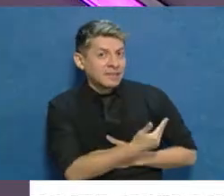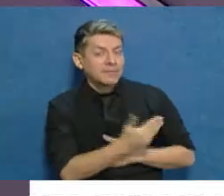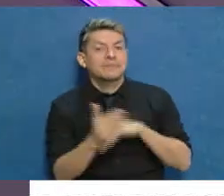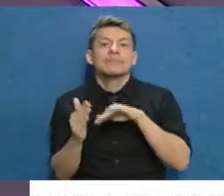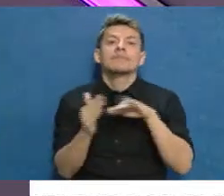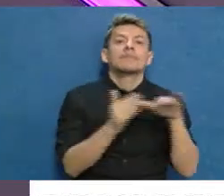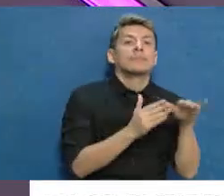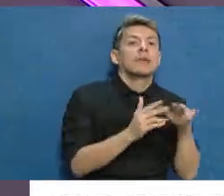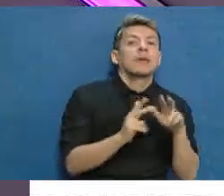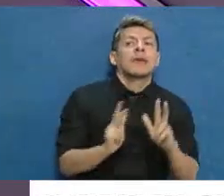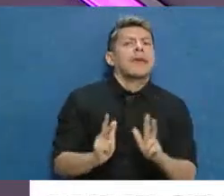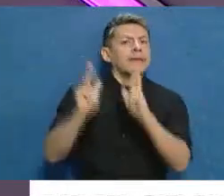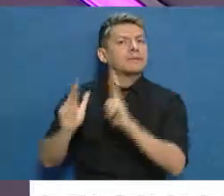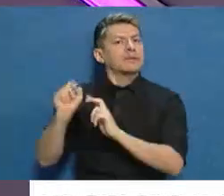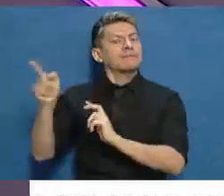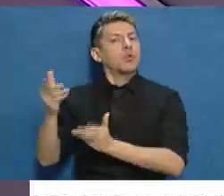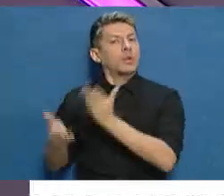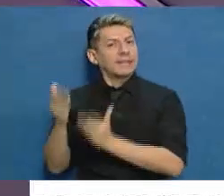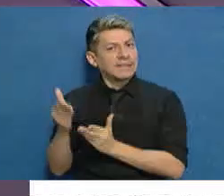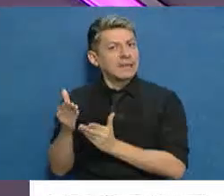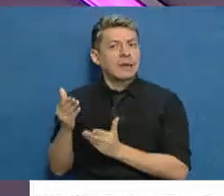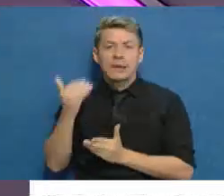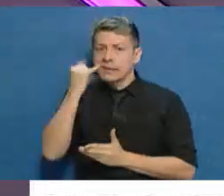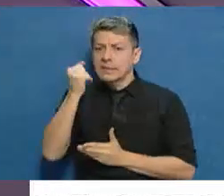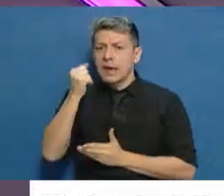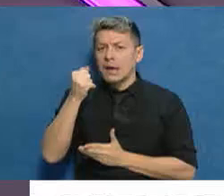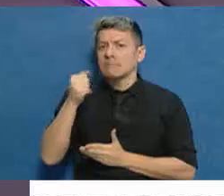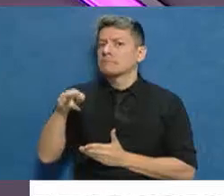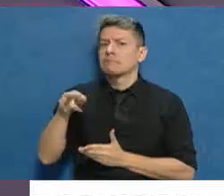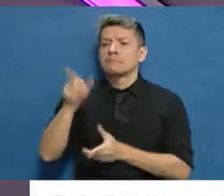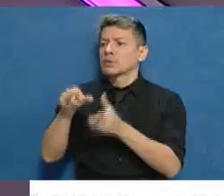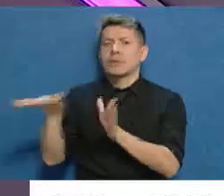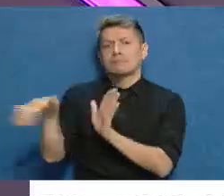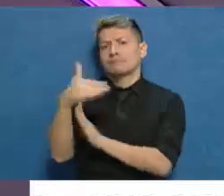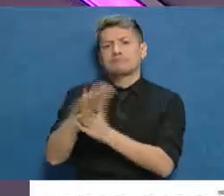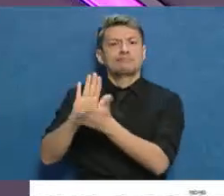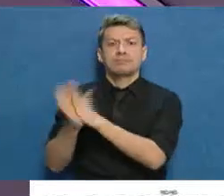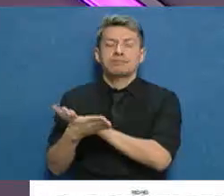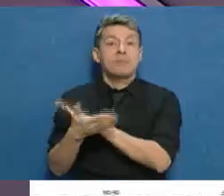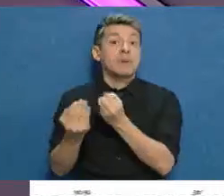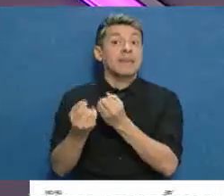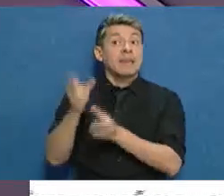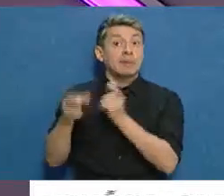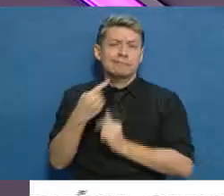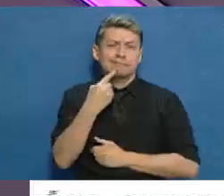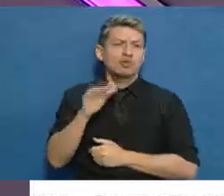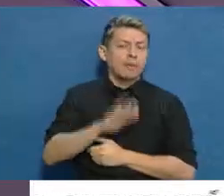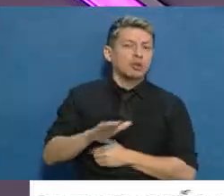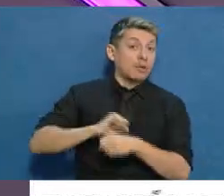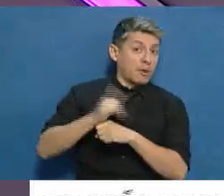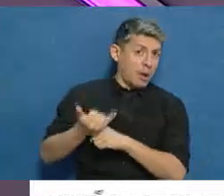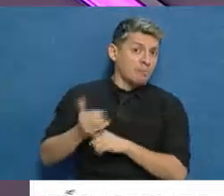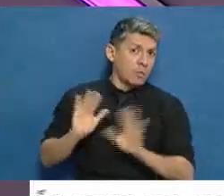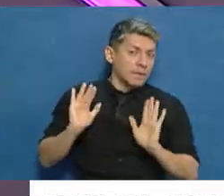Bueno, hay edificios del Poder Judicial que han sido desalojados en las últimas horas por casos sospechosos. Estamos en contacto telefónico